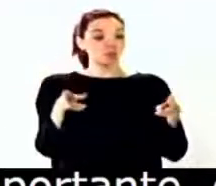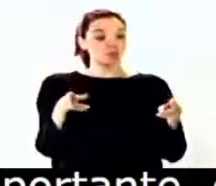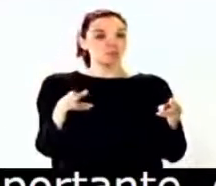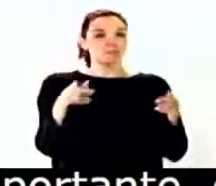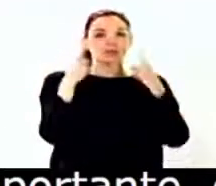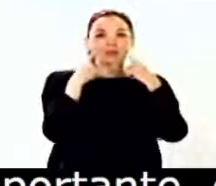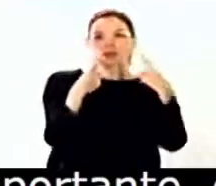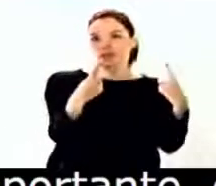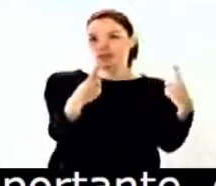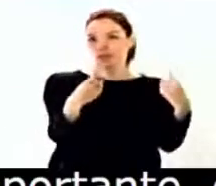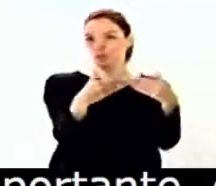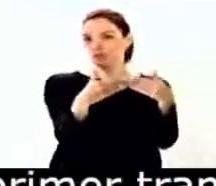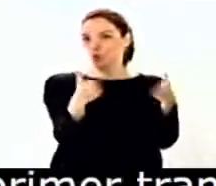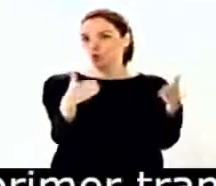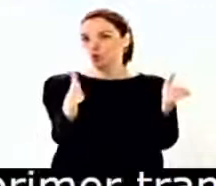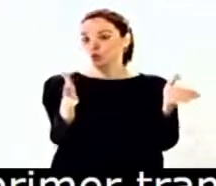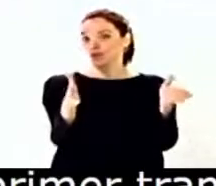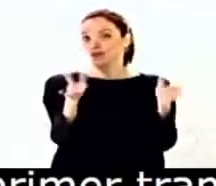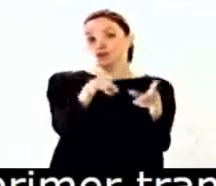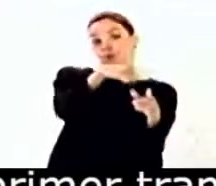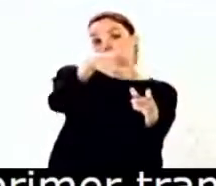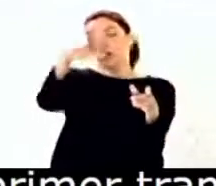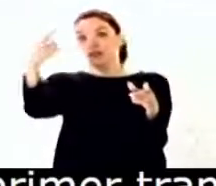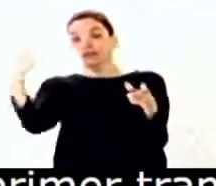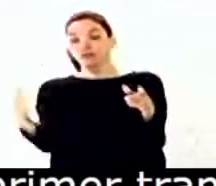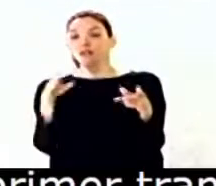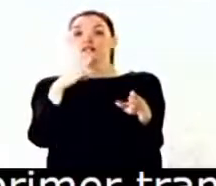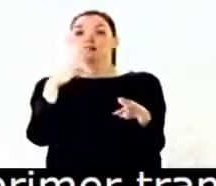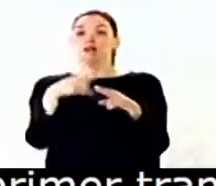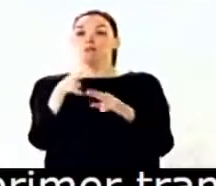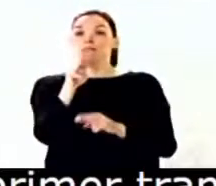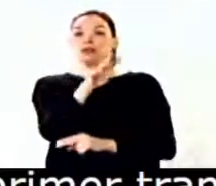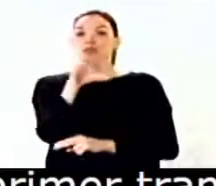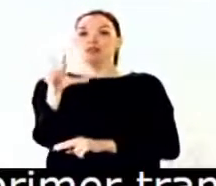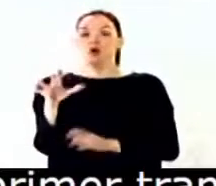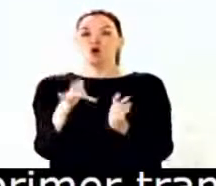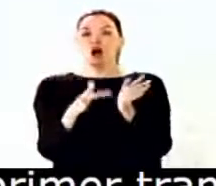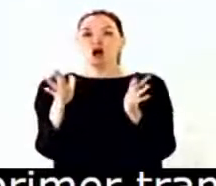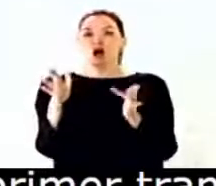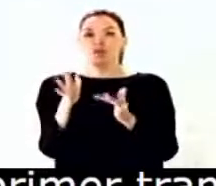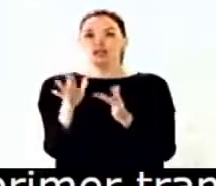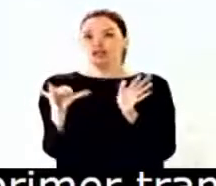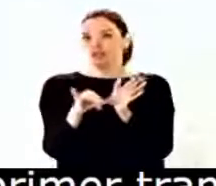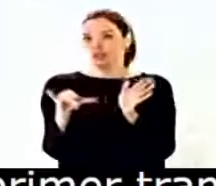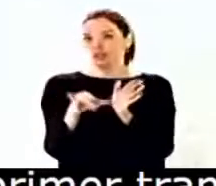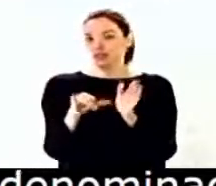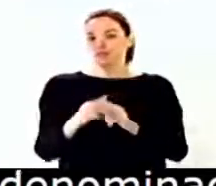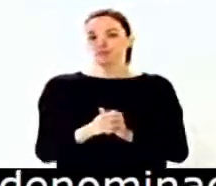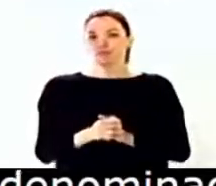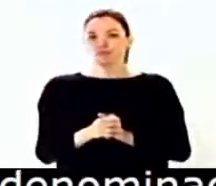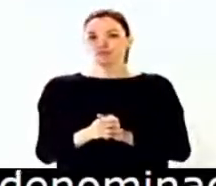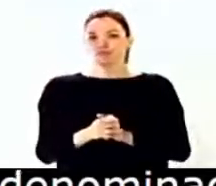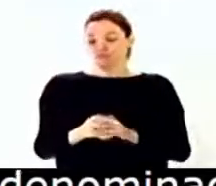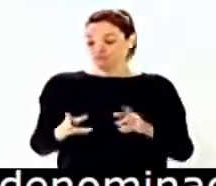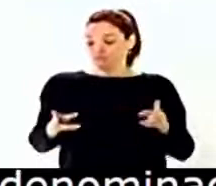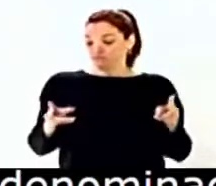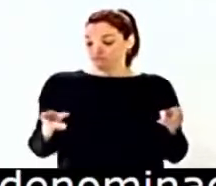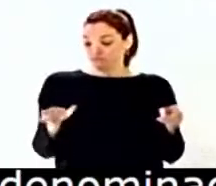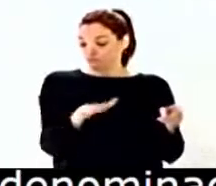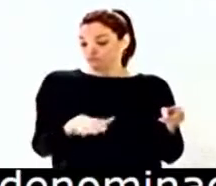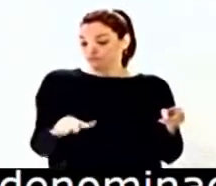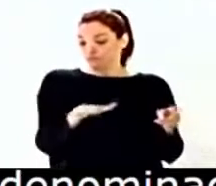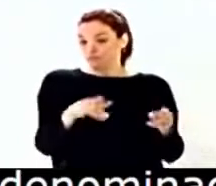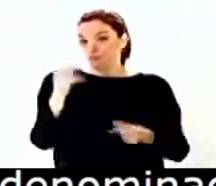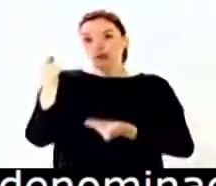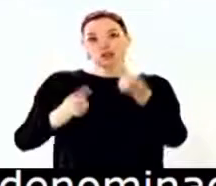puente denominado 25 de abril. Un tramo que, junto al puente, tiene un presupuesto